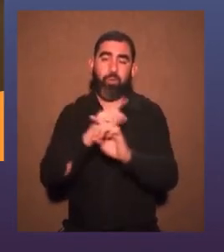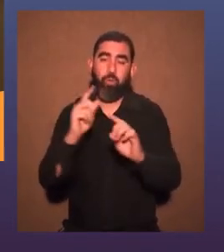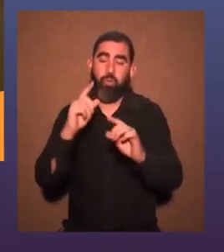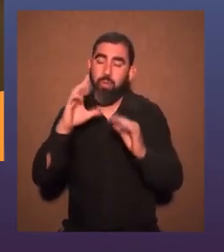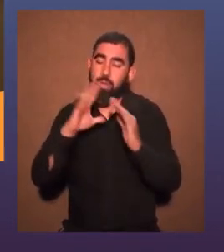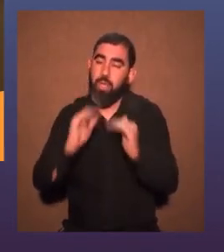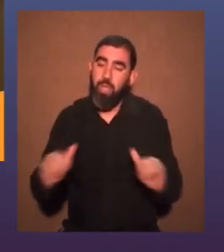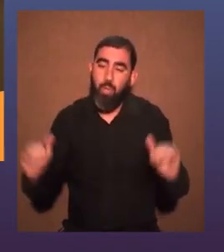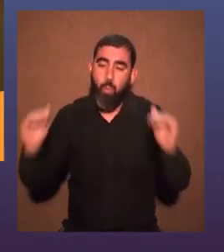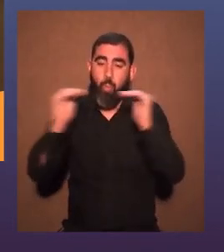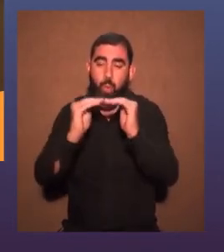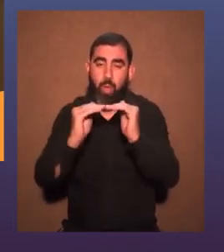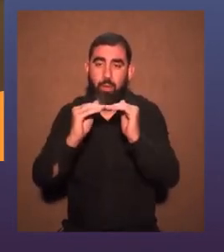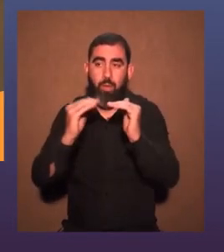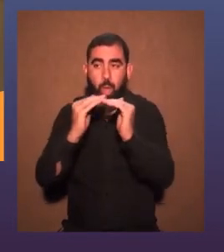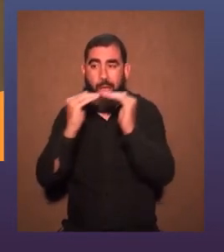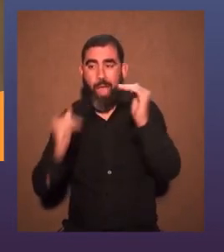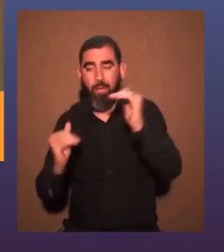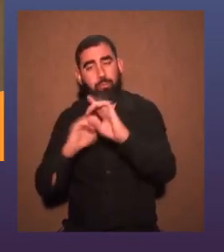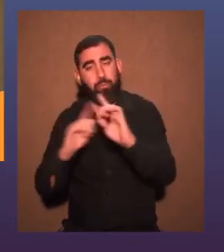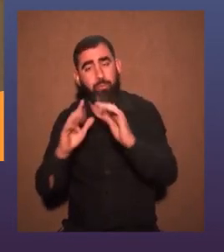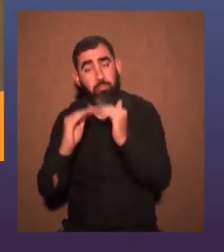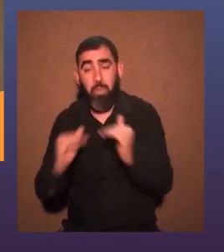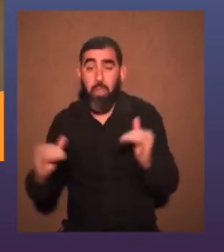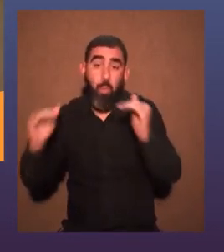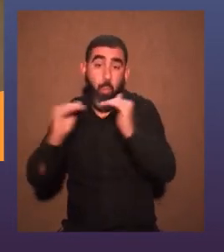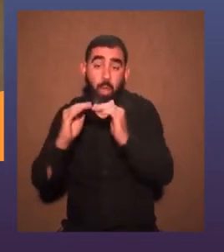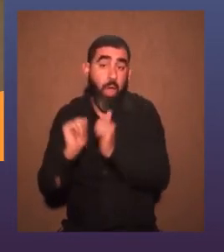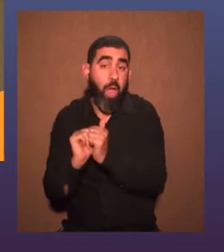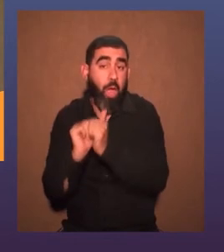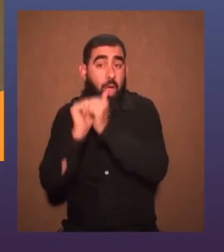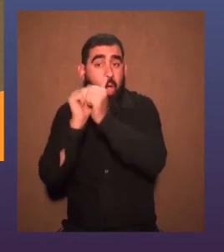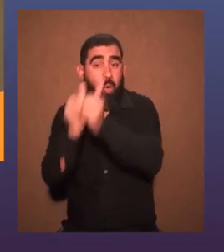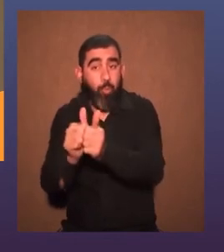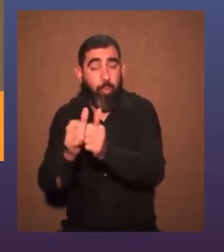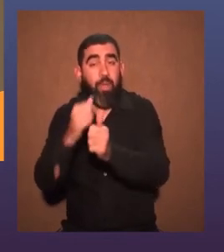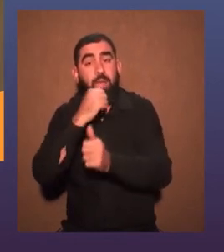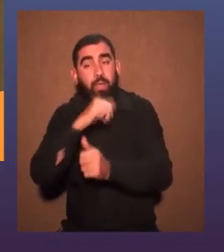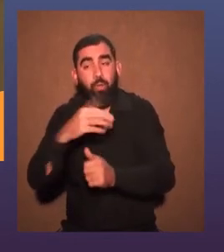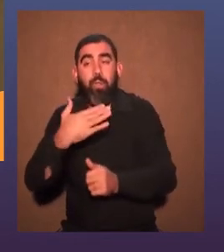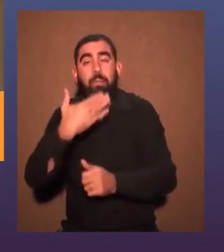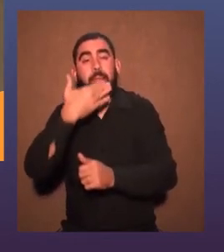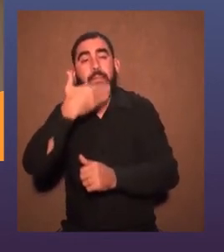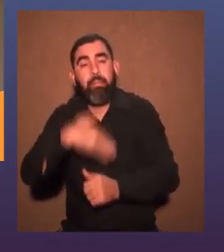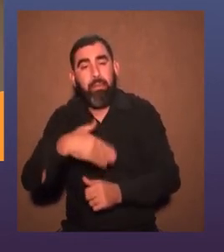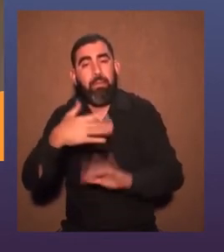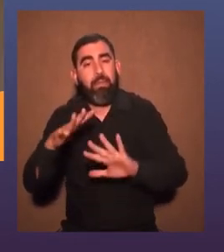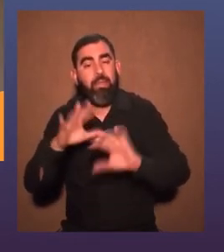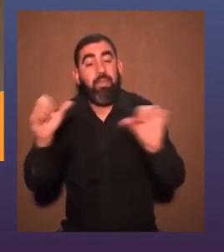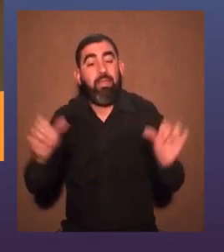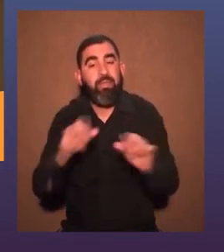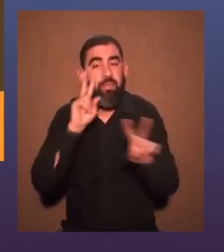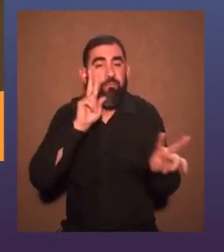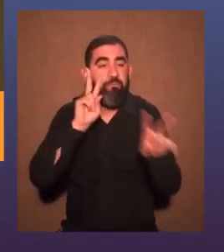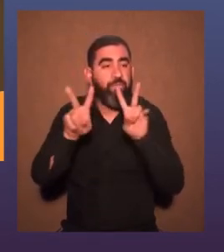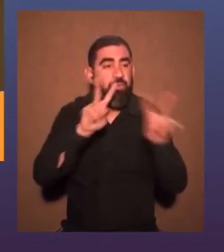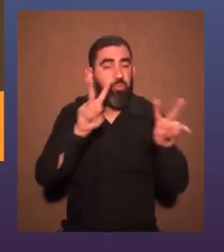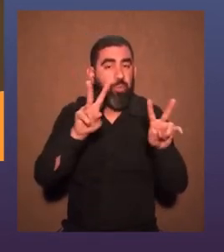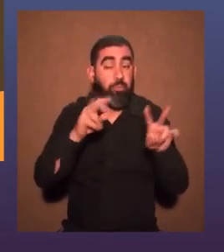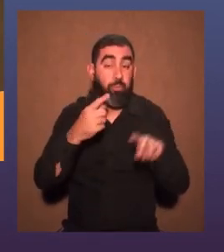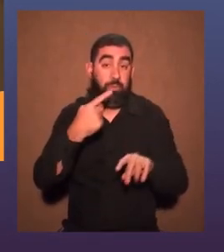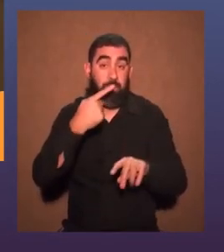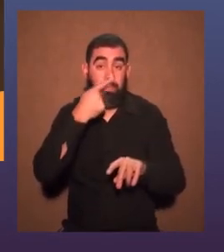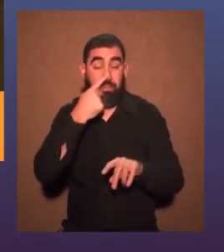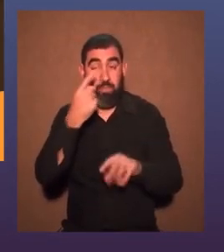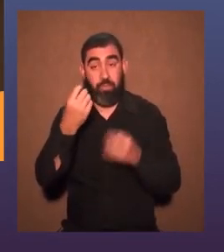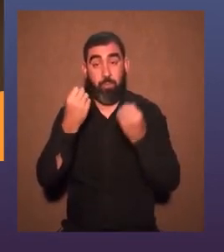estar demasiado atrás, y realmente de poder entender qué es lo que está ocurriendo visualmente. Es muy